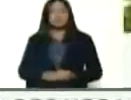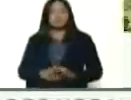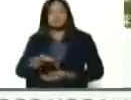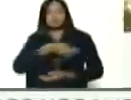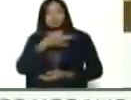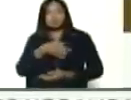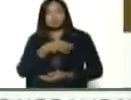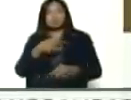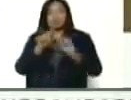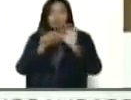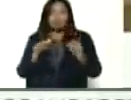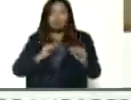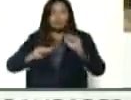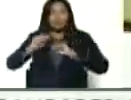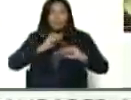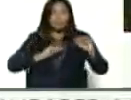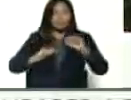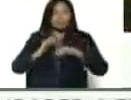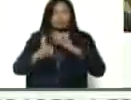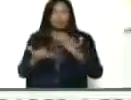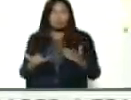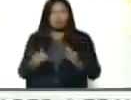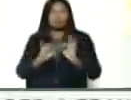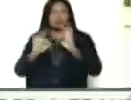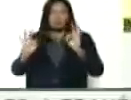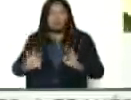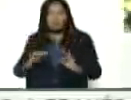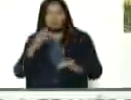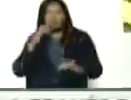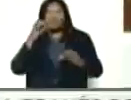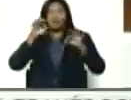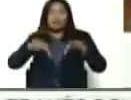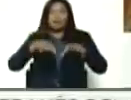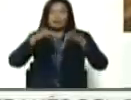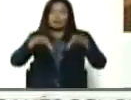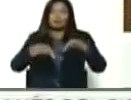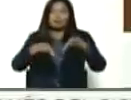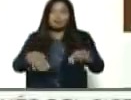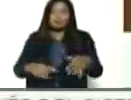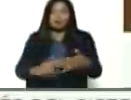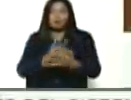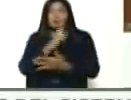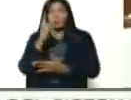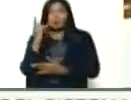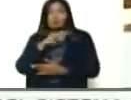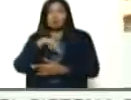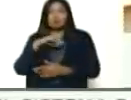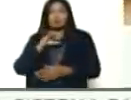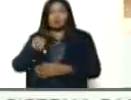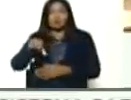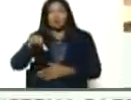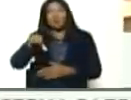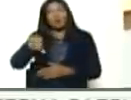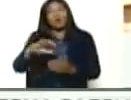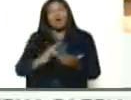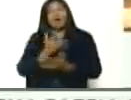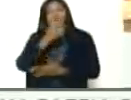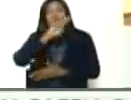con el poder popular en los movimientos vamos como usted dijo a sembrar un araguaney como nuestro árbol nacional